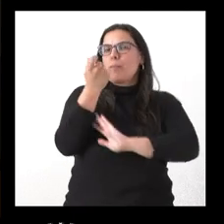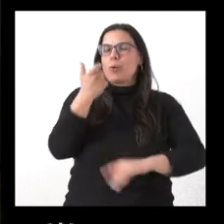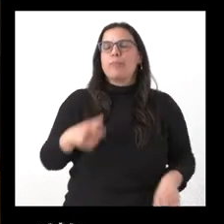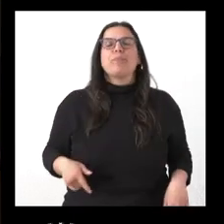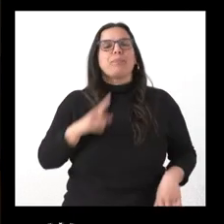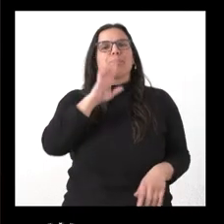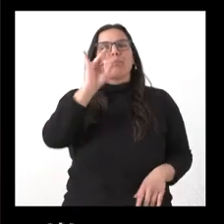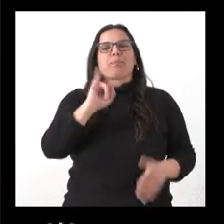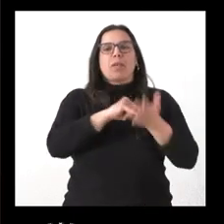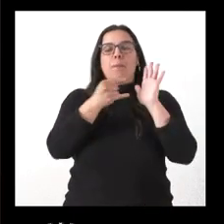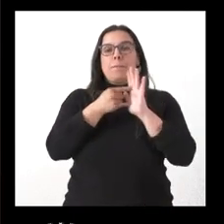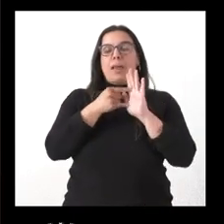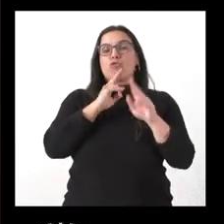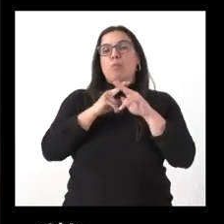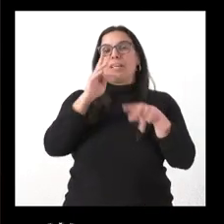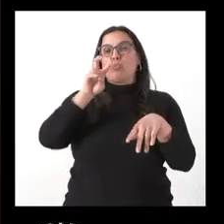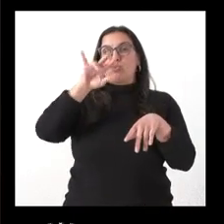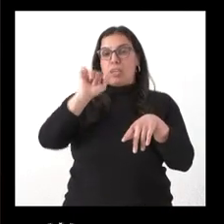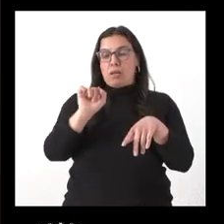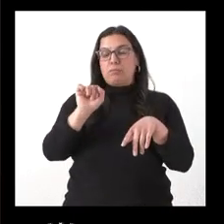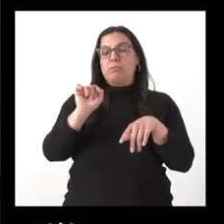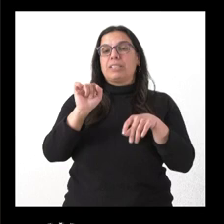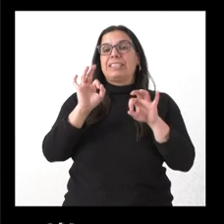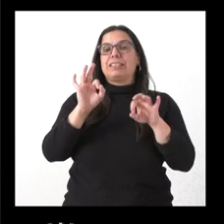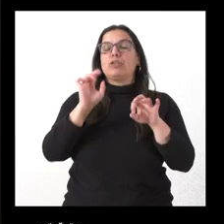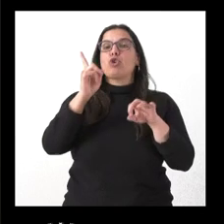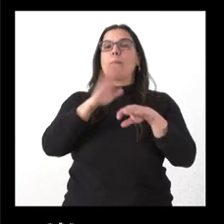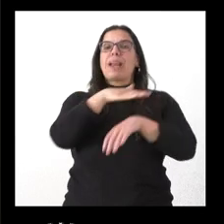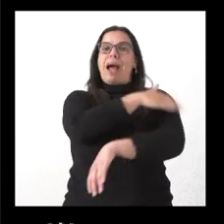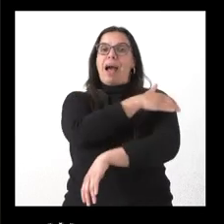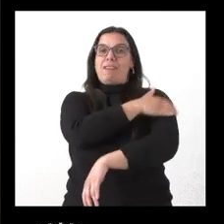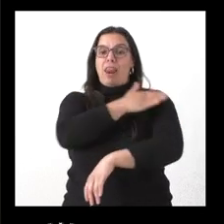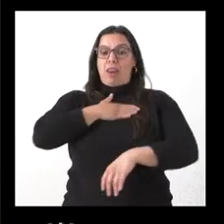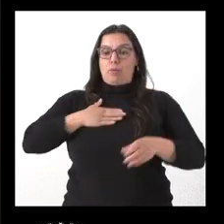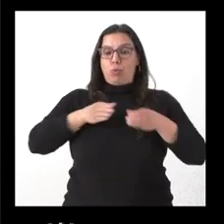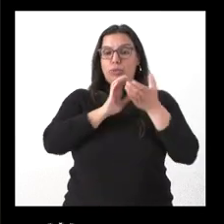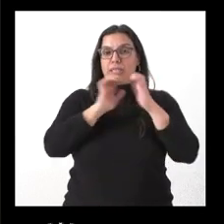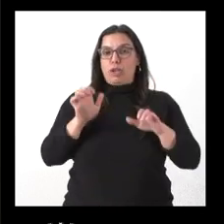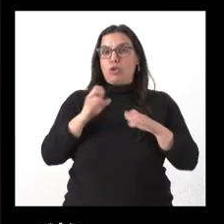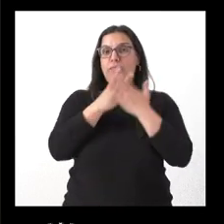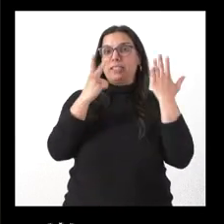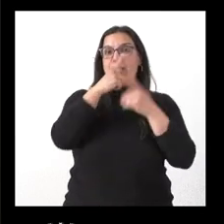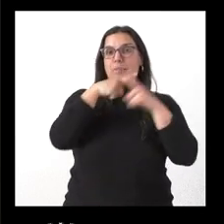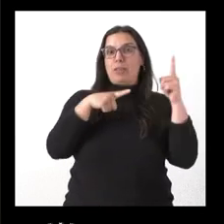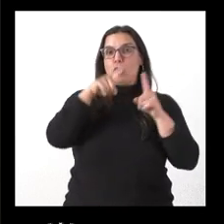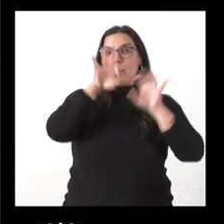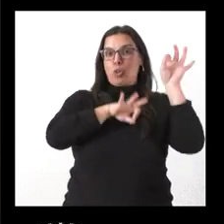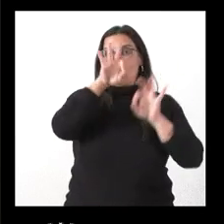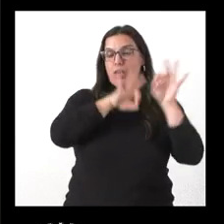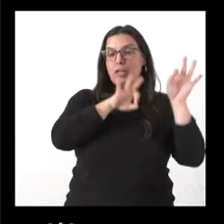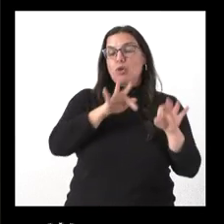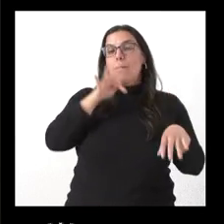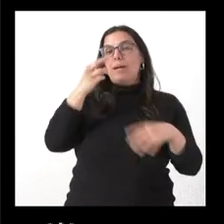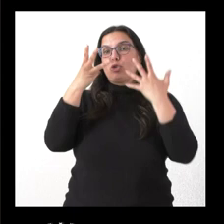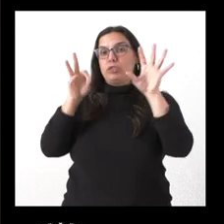el plan tuya de vivienda no solo era los avales que la junta va a dar por el 17 y medio por cien para que junto con el